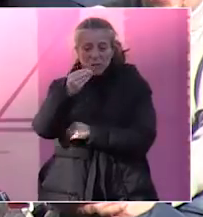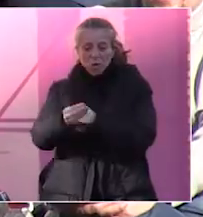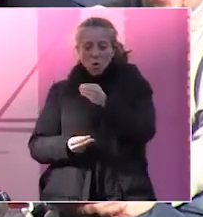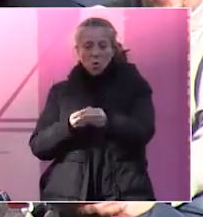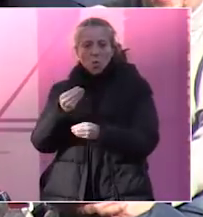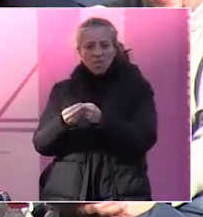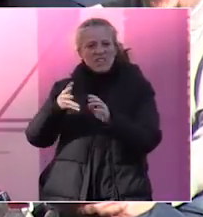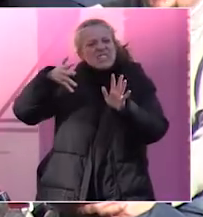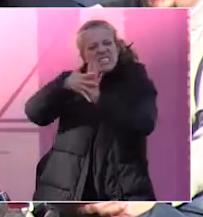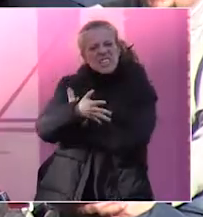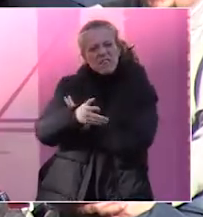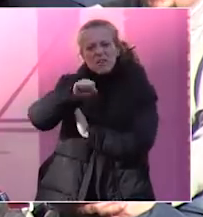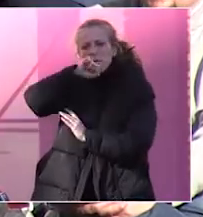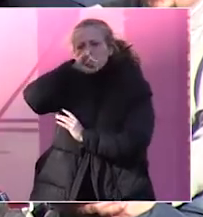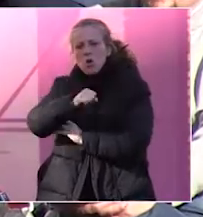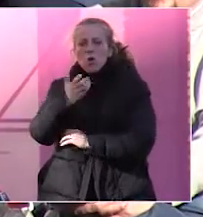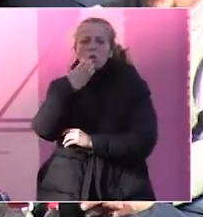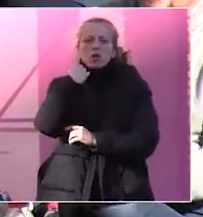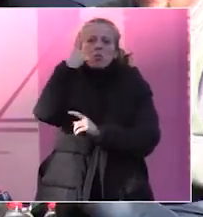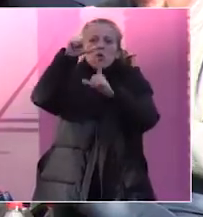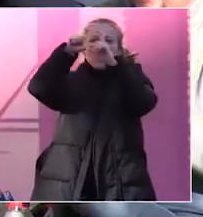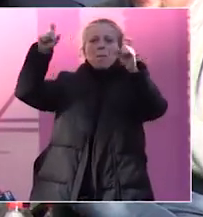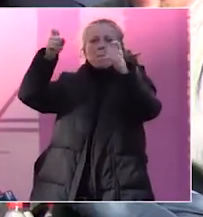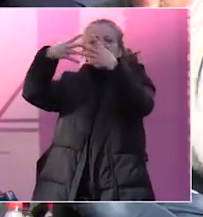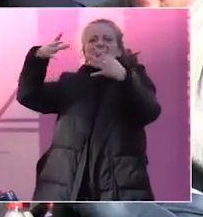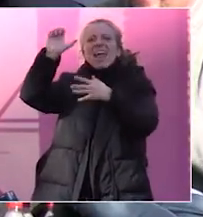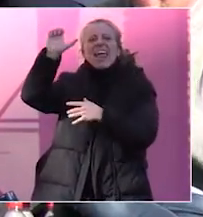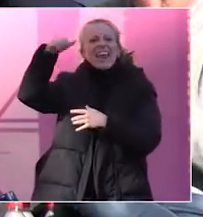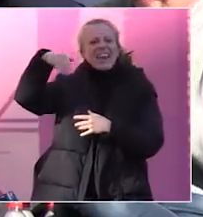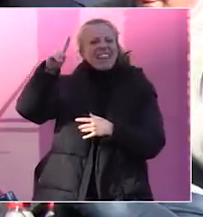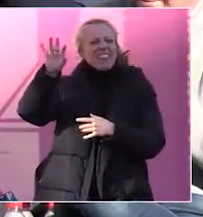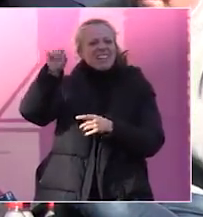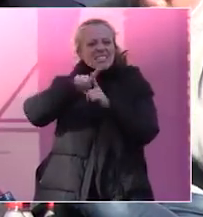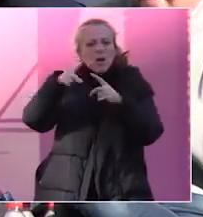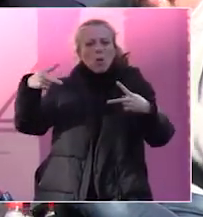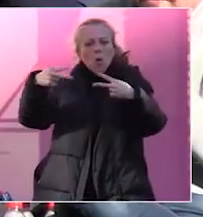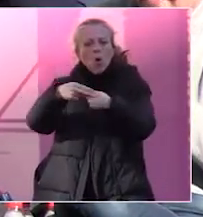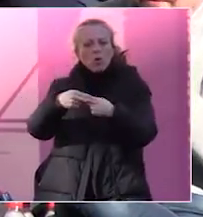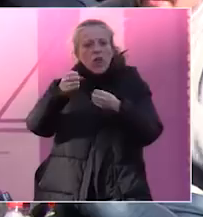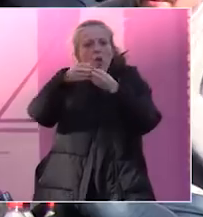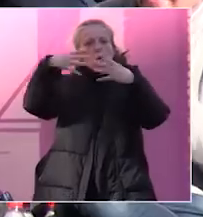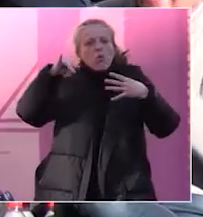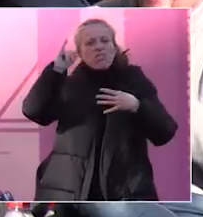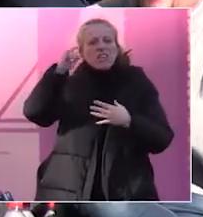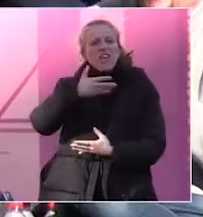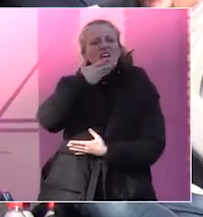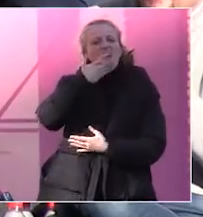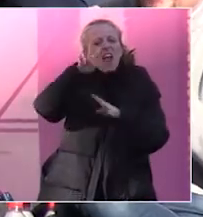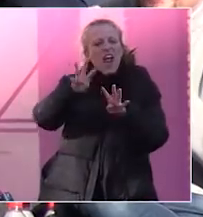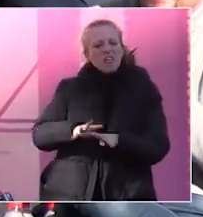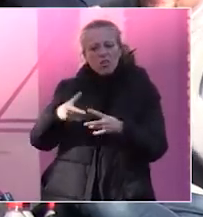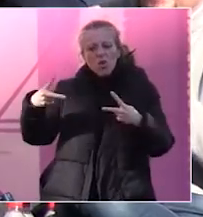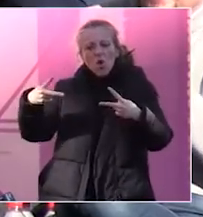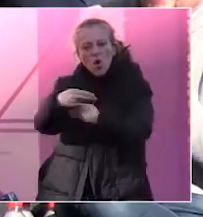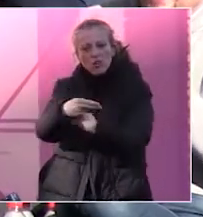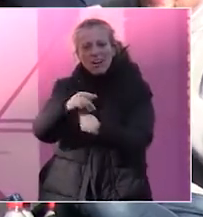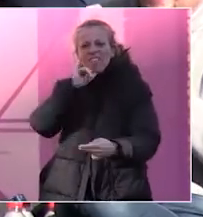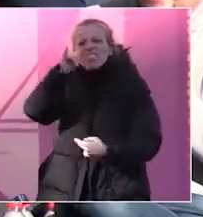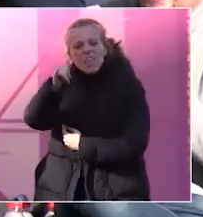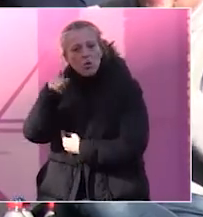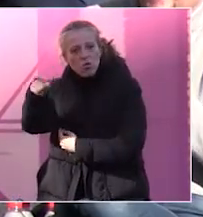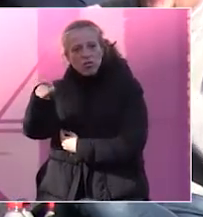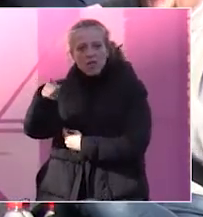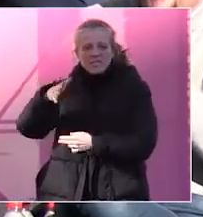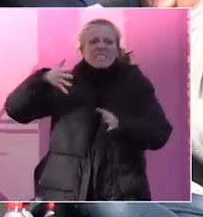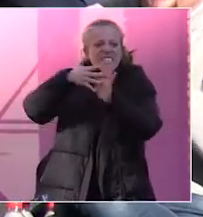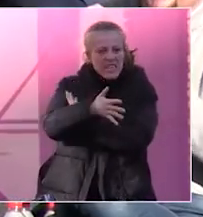patriota, poner una multa a Endesa por cortar la luz y la calefacción a los ciudadanos de Barcelona, es ser patriota, es